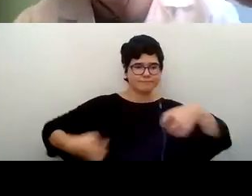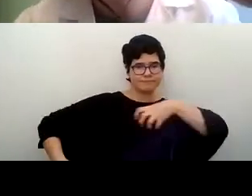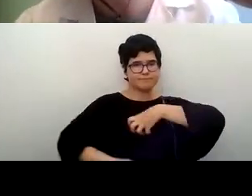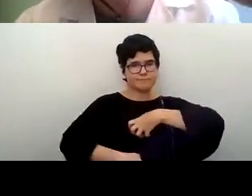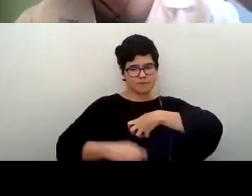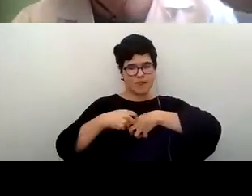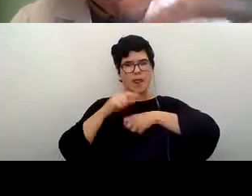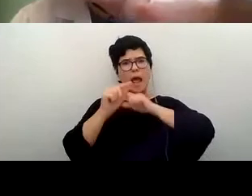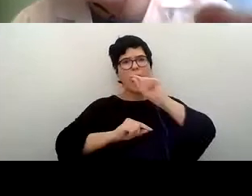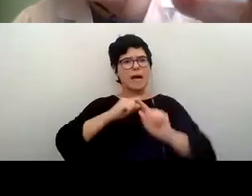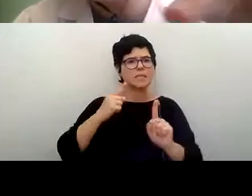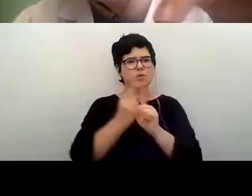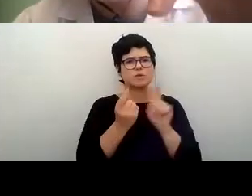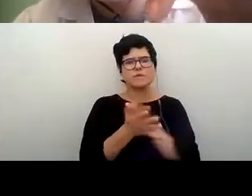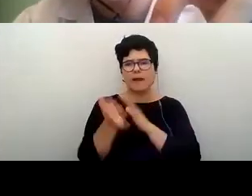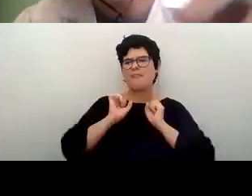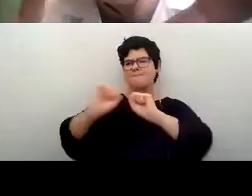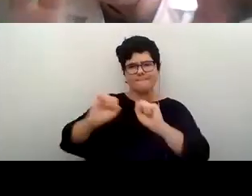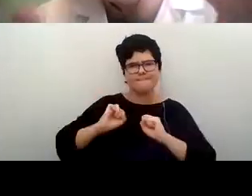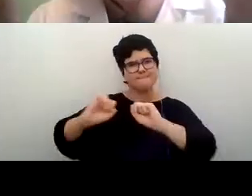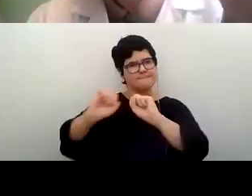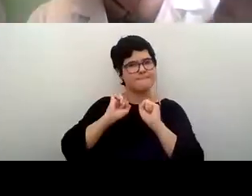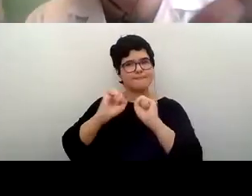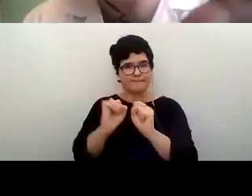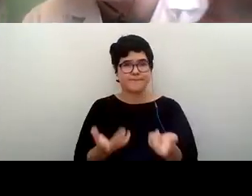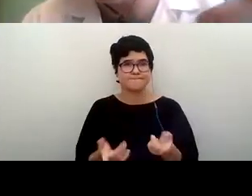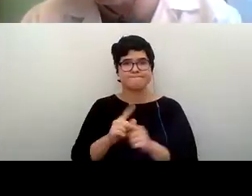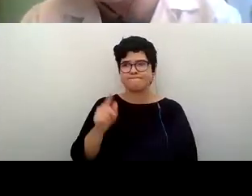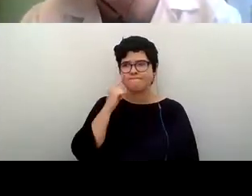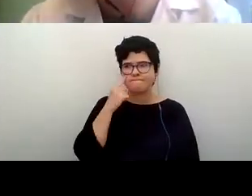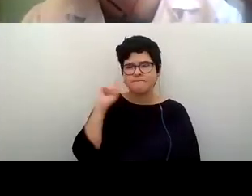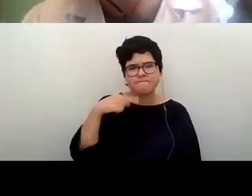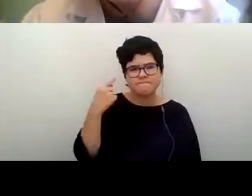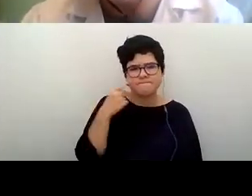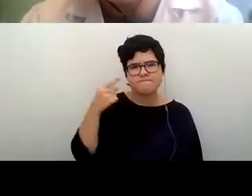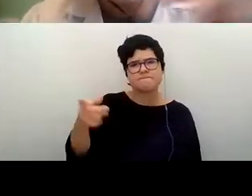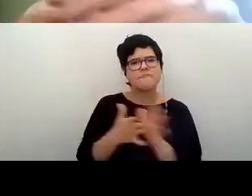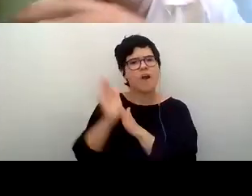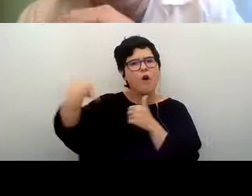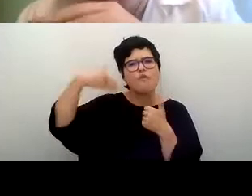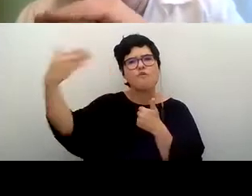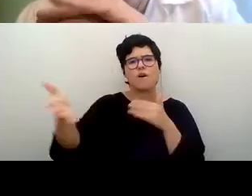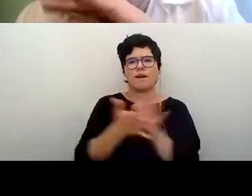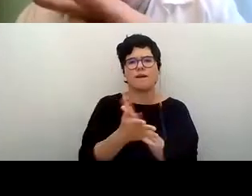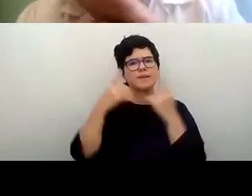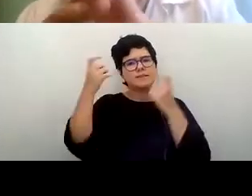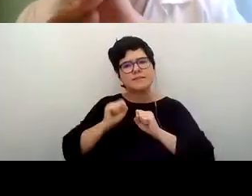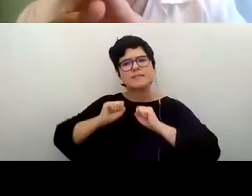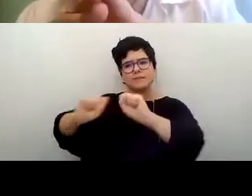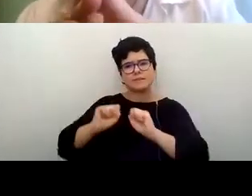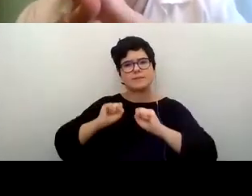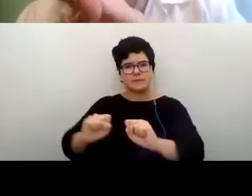lo que van a hacer es intentar rechazarlo. Lo ven como algo ajeno y lo intentan rechazar. Vale,